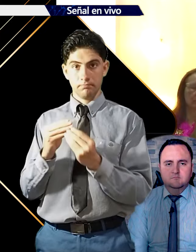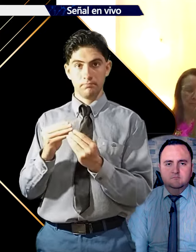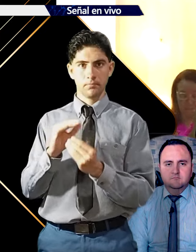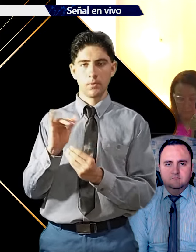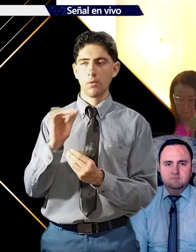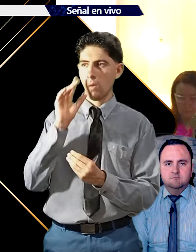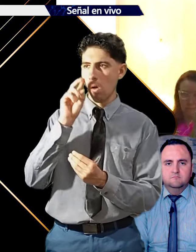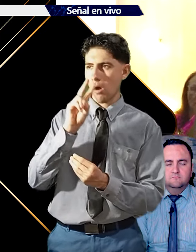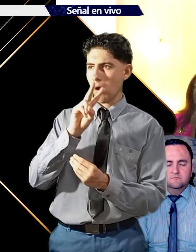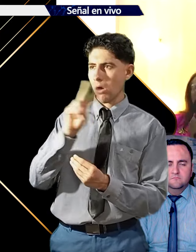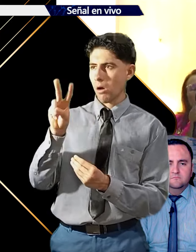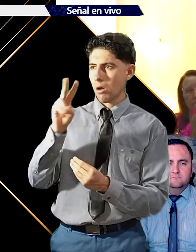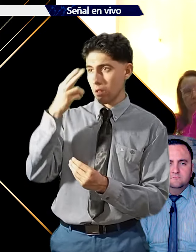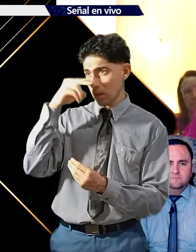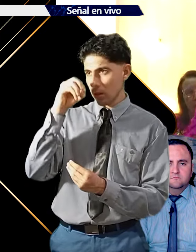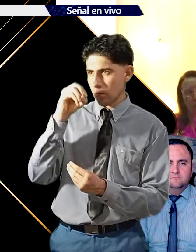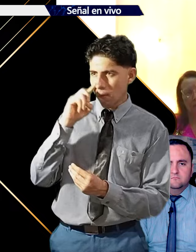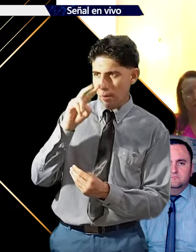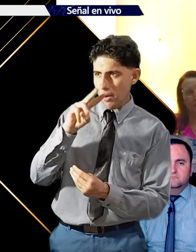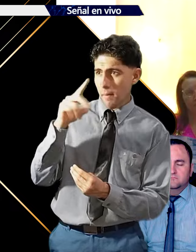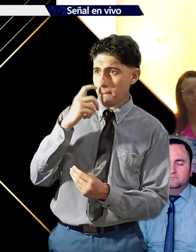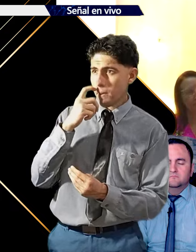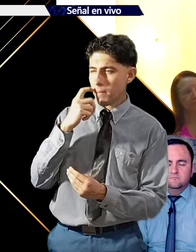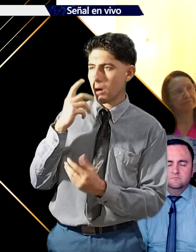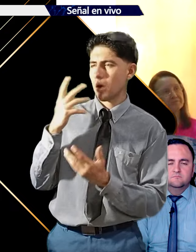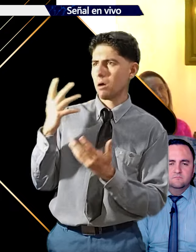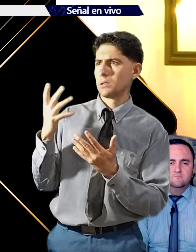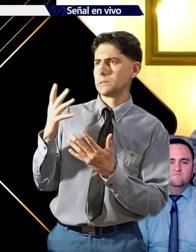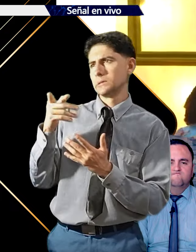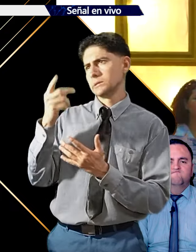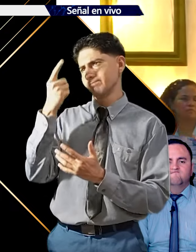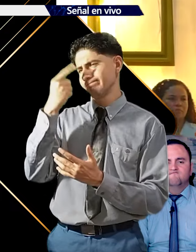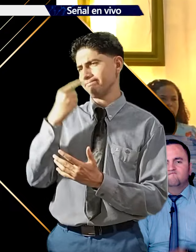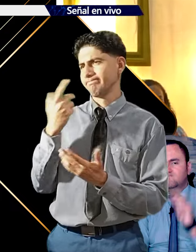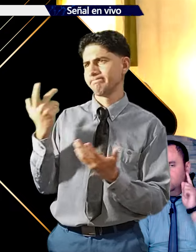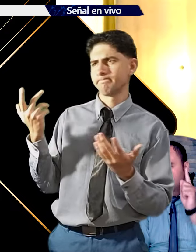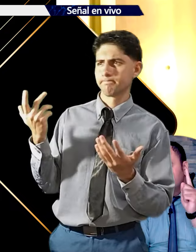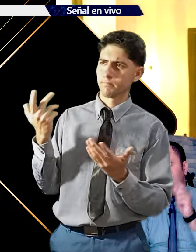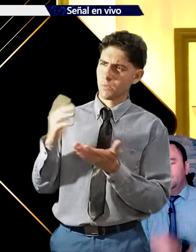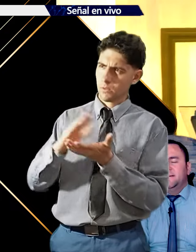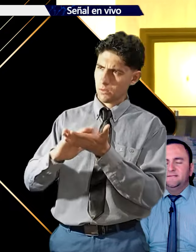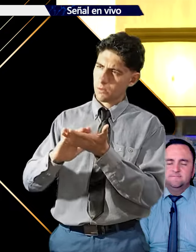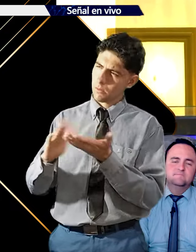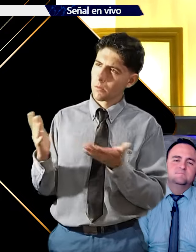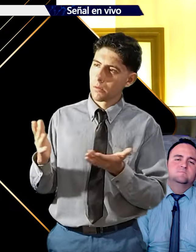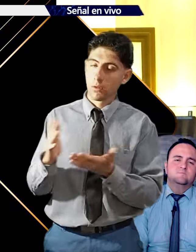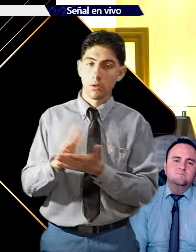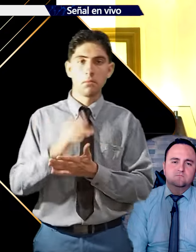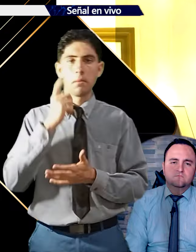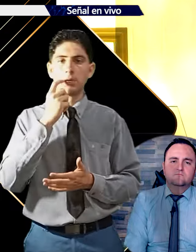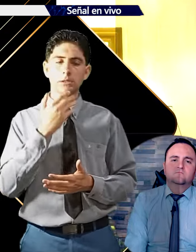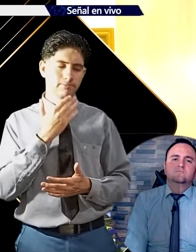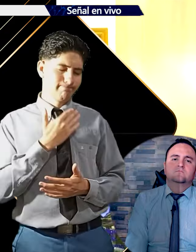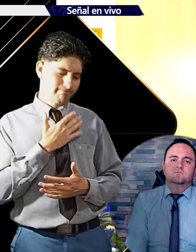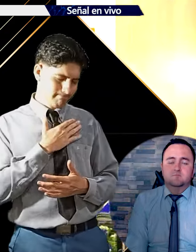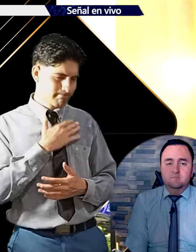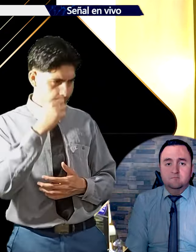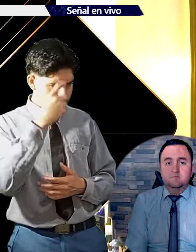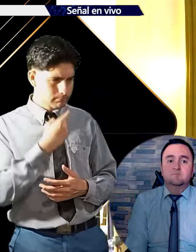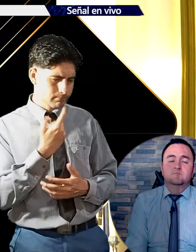altura. Un hijo que ve a un papá que se agacha, a una mamá, para decirle: hijo, perdóneme, es un acto de grandeza.